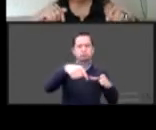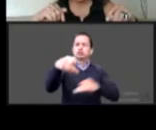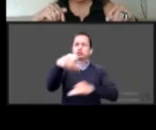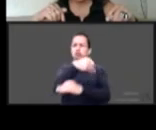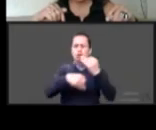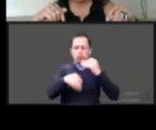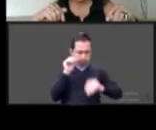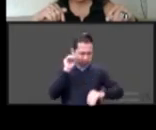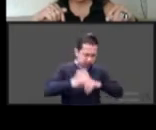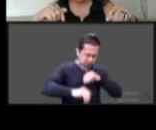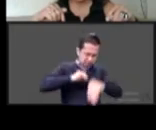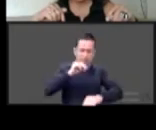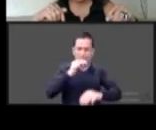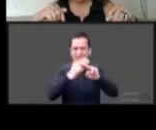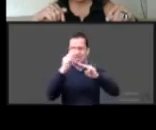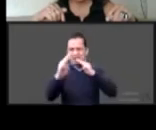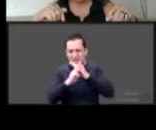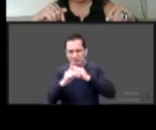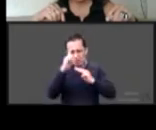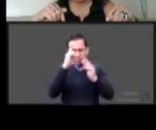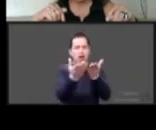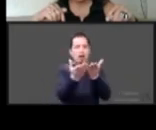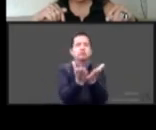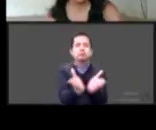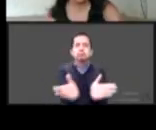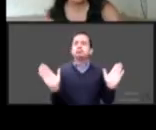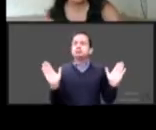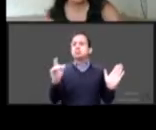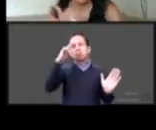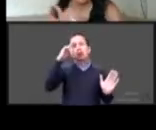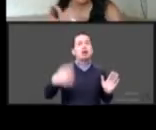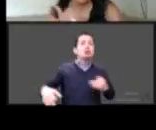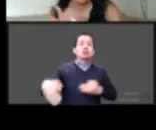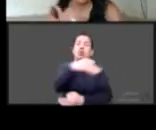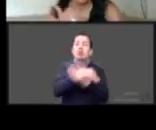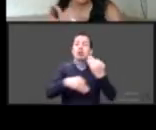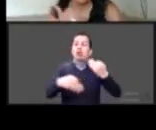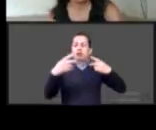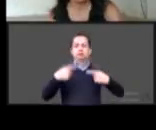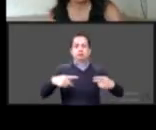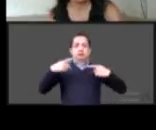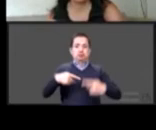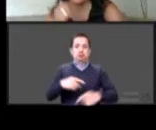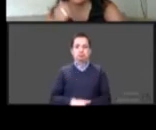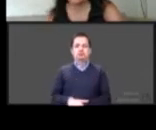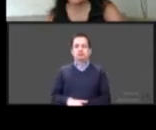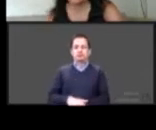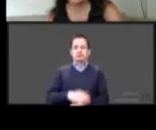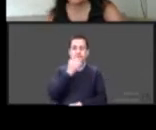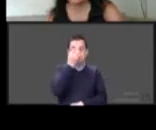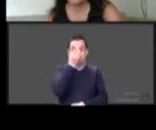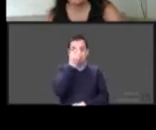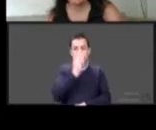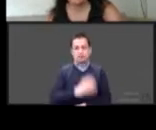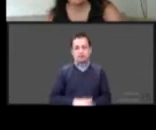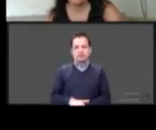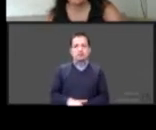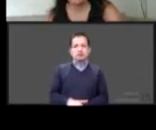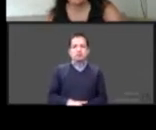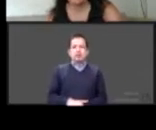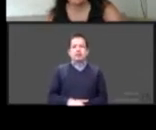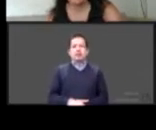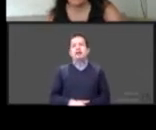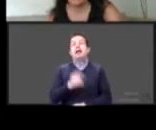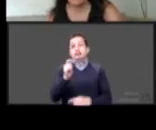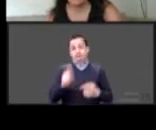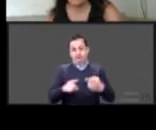del confinamiento, y lo ponen a disposición de la sociedad. En ese sentido, bueno, volviendo al tema de prevención,